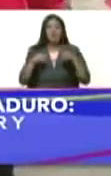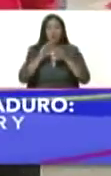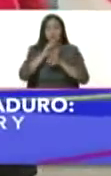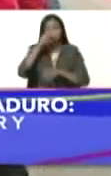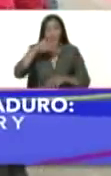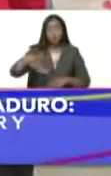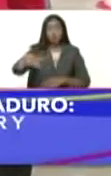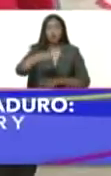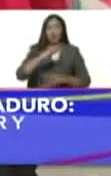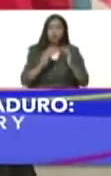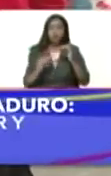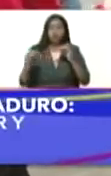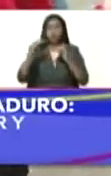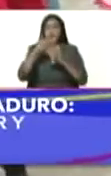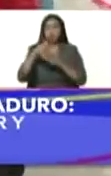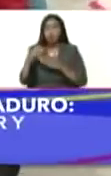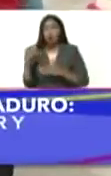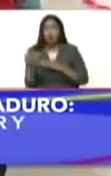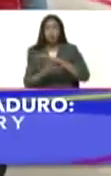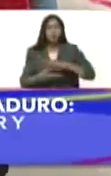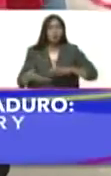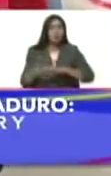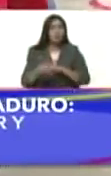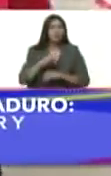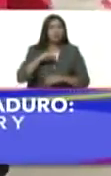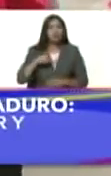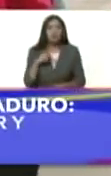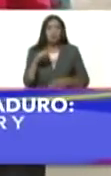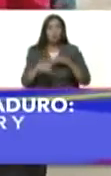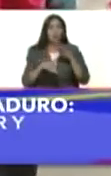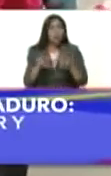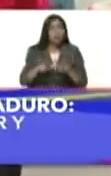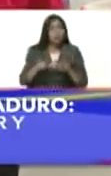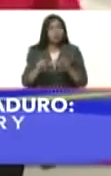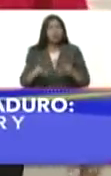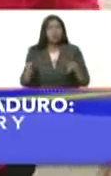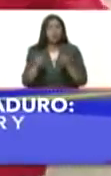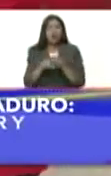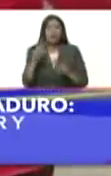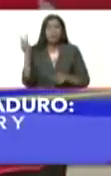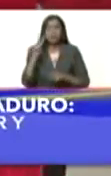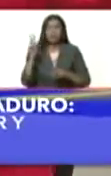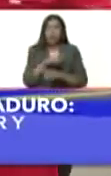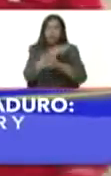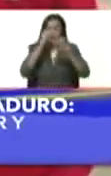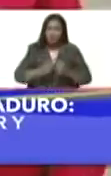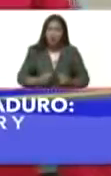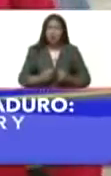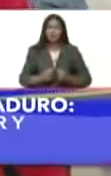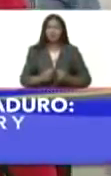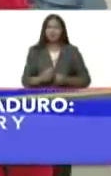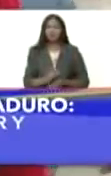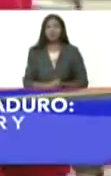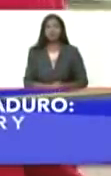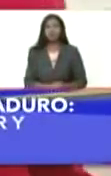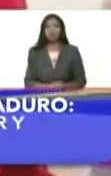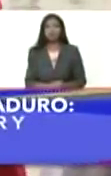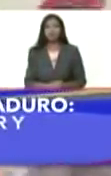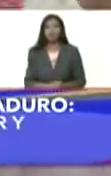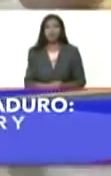pueblo, superar todas las dificultades y caminar el camino de la Venezuela potencia.